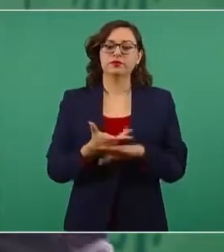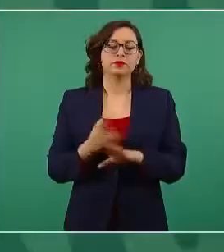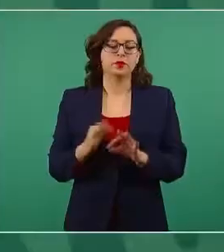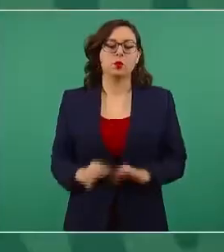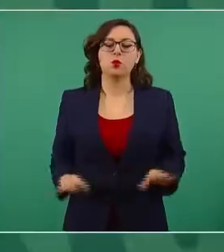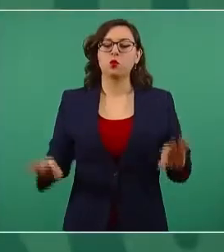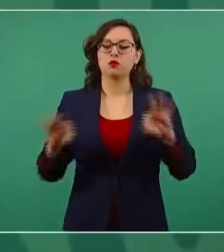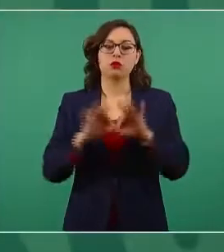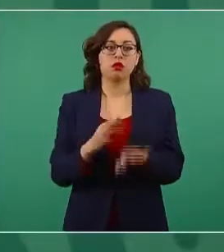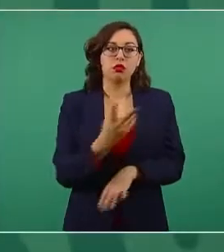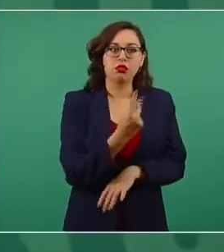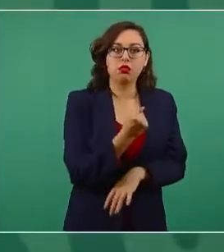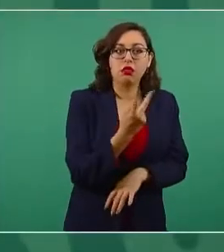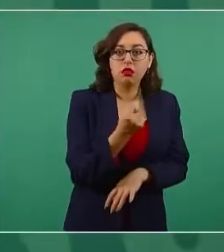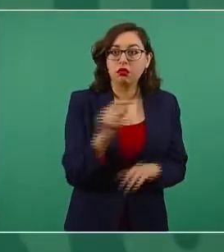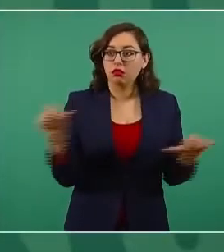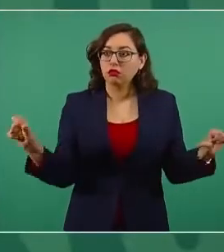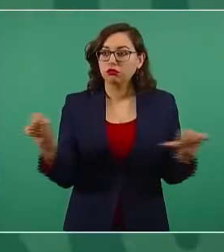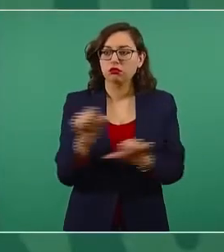insustituible.